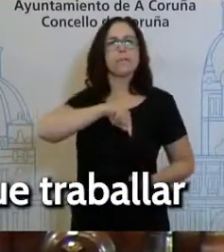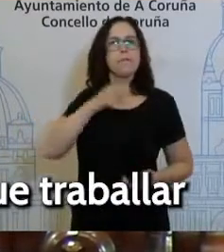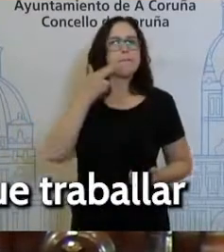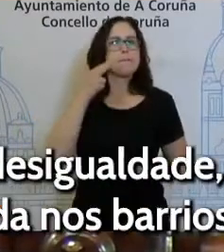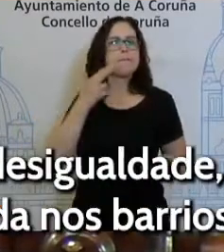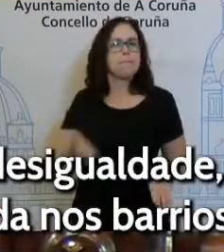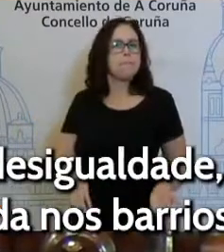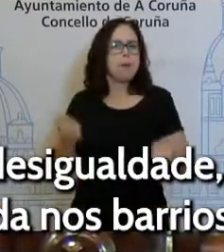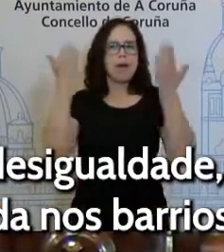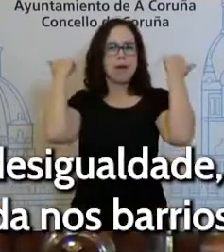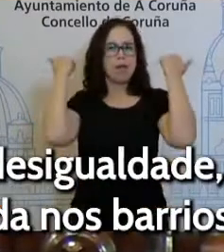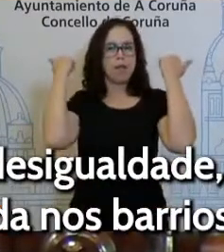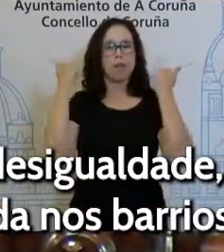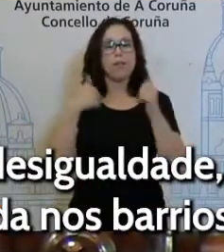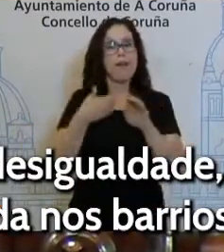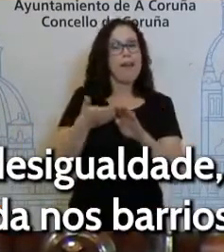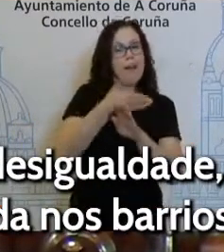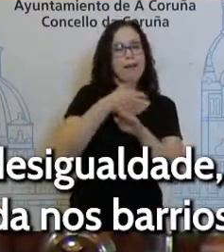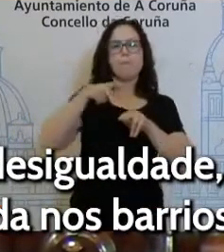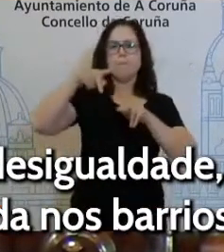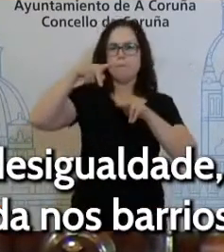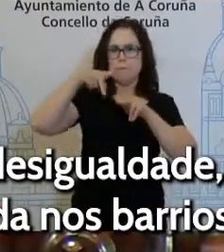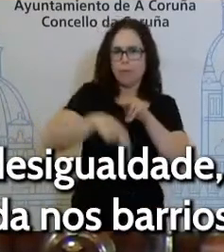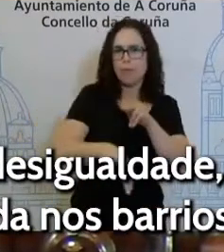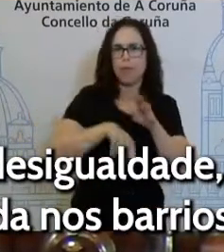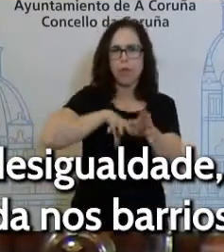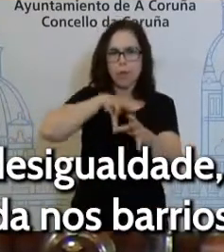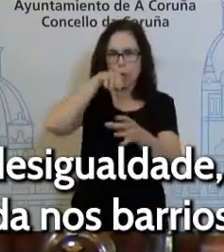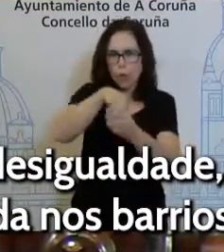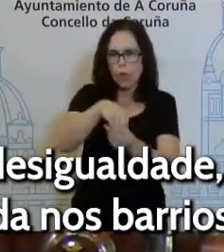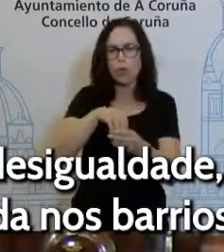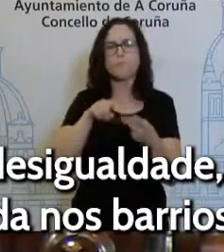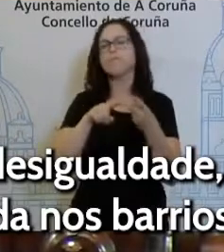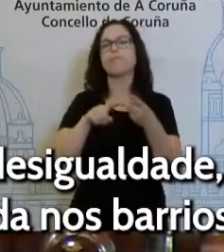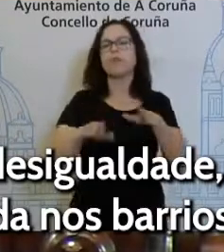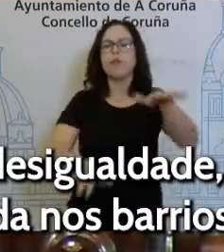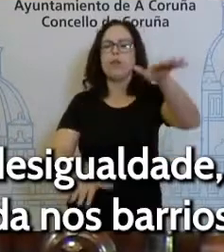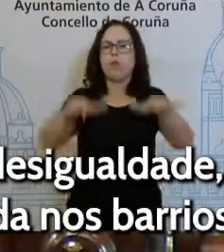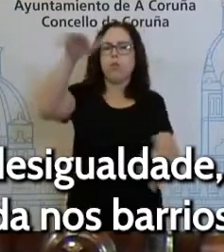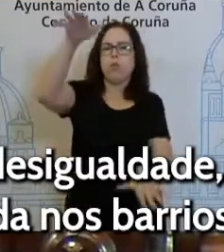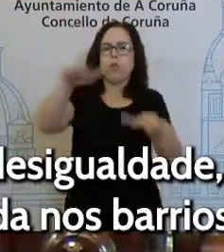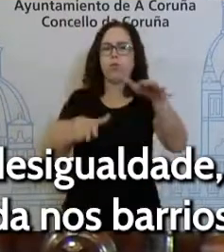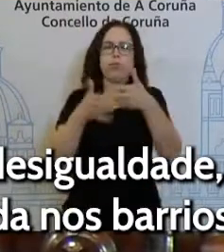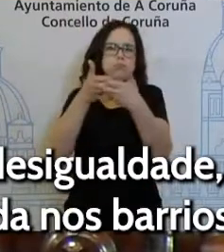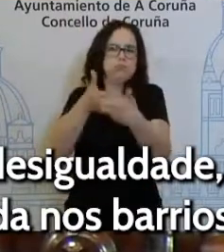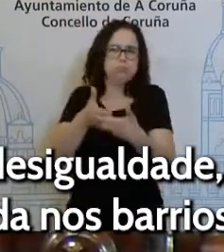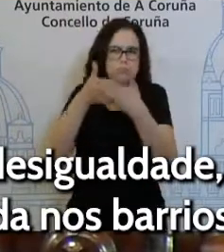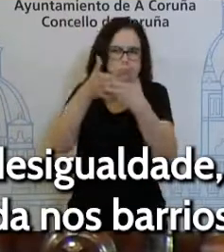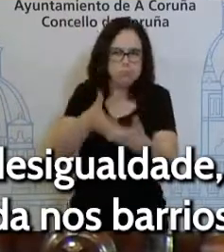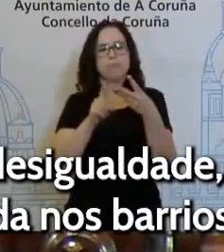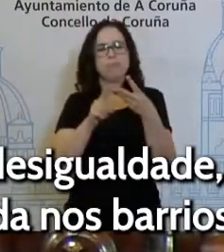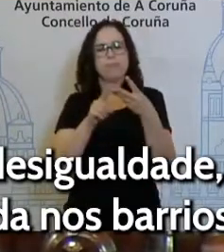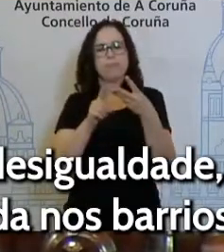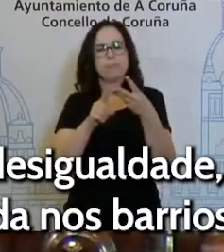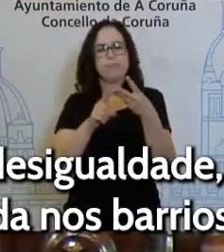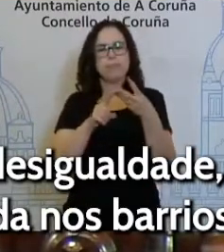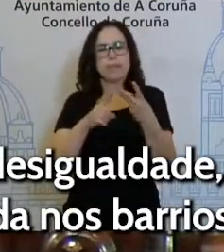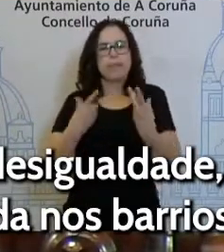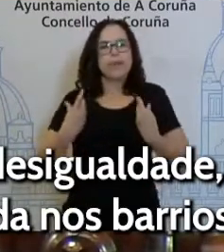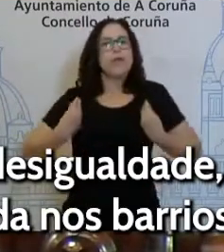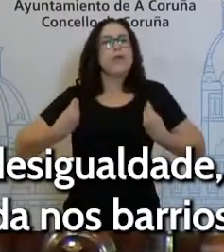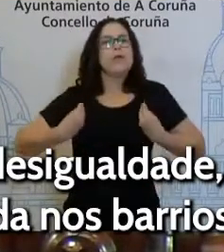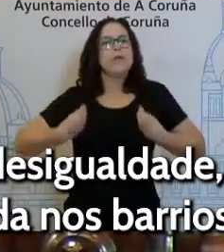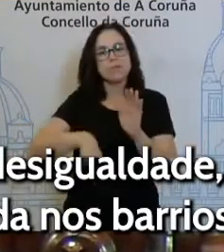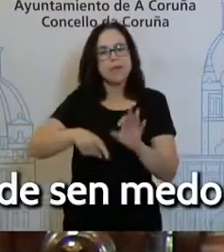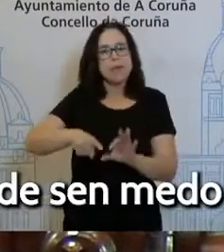hai que traballar na prevención, hai que traballar na loita contra a desigualdade, hai que traballar para manter a vida